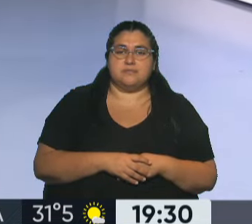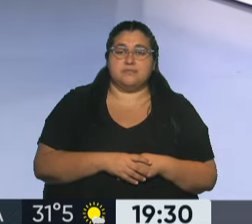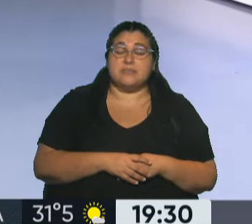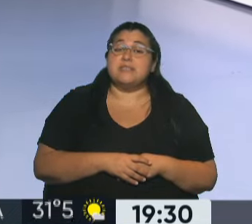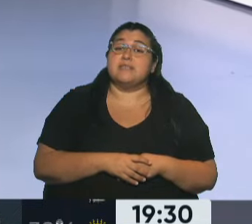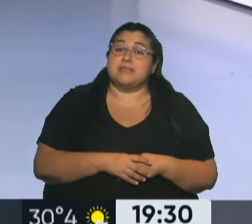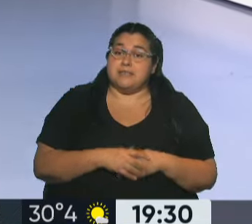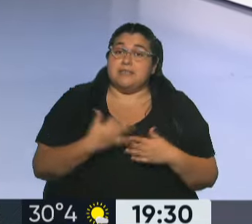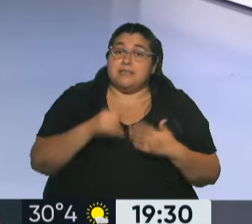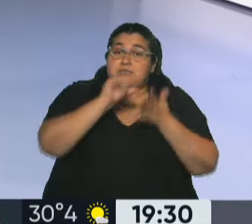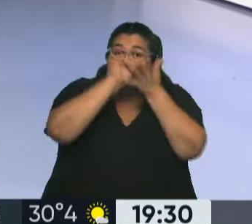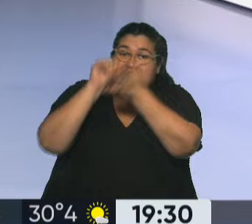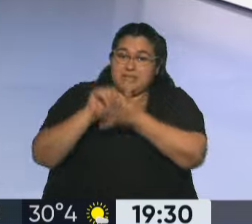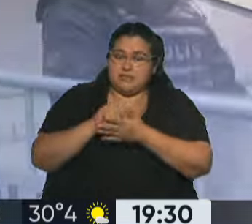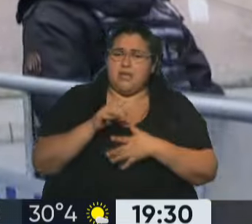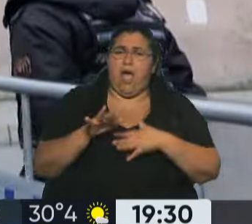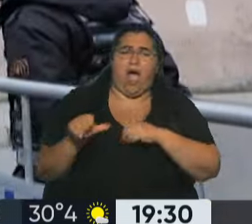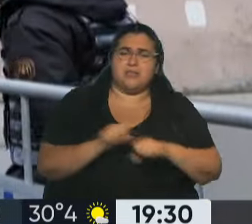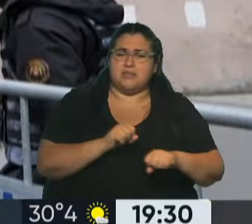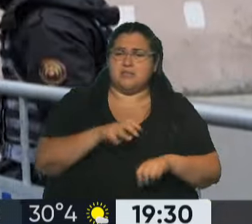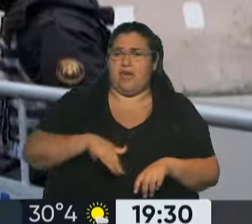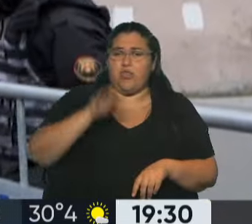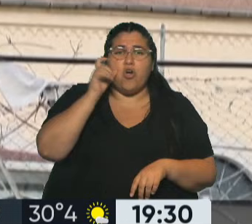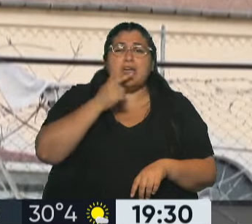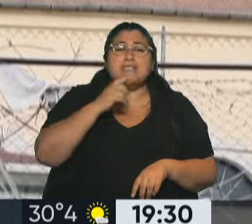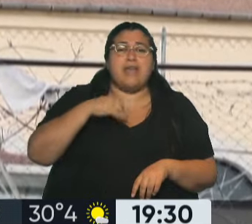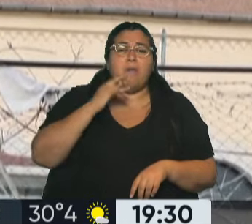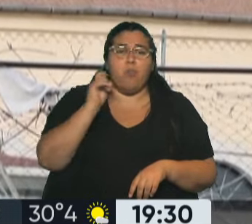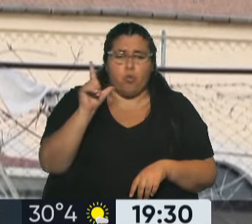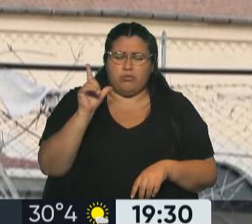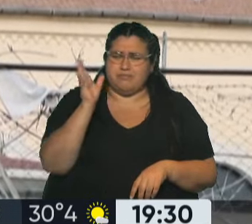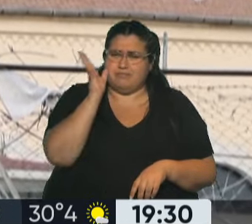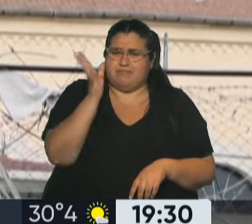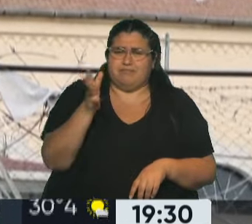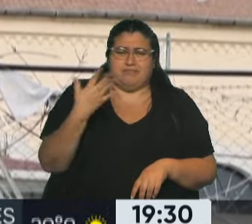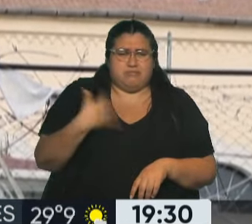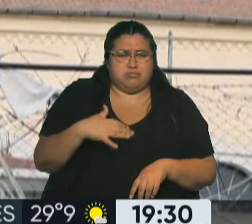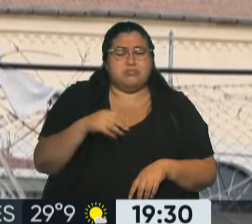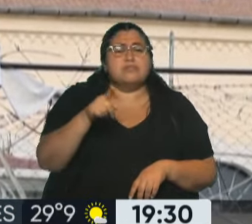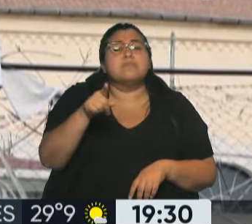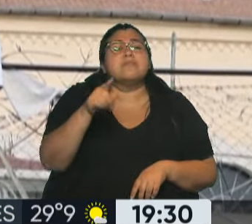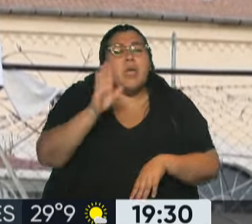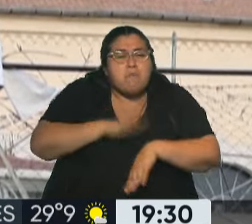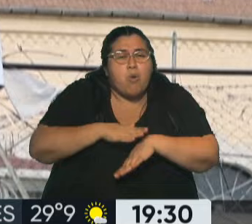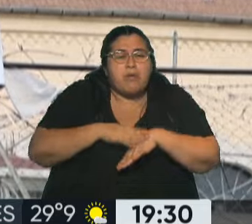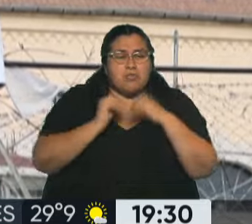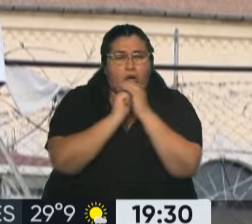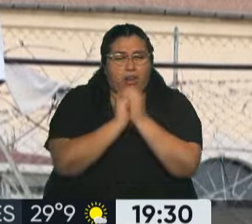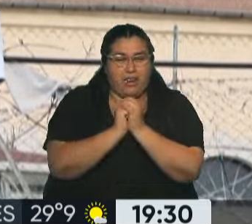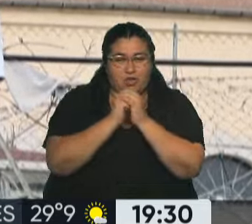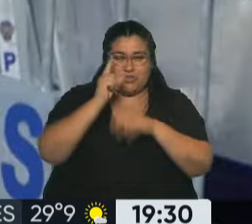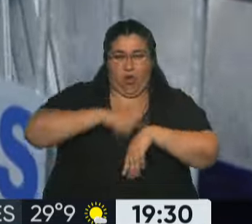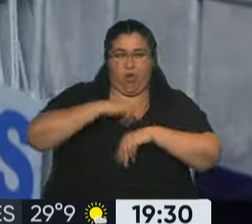Y empezamos la recorrida por el mundo con este atentado en Estambul, que fue realmente violento, un ataque que ocurrió en plena ceremonia religiosa en horas del